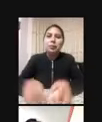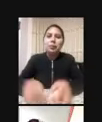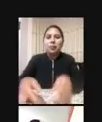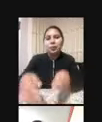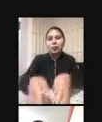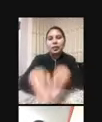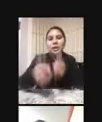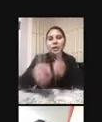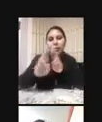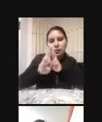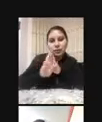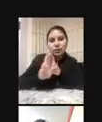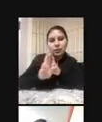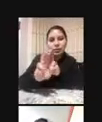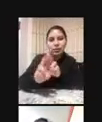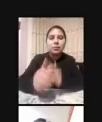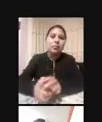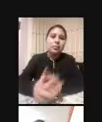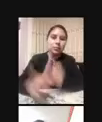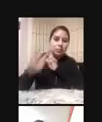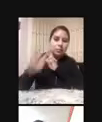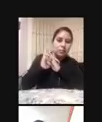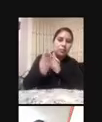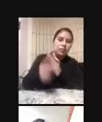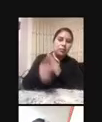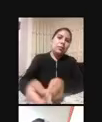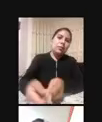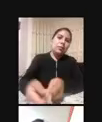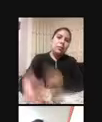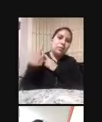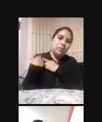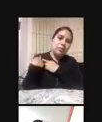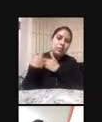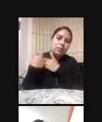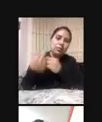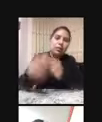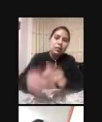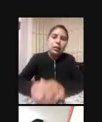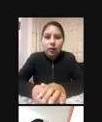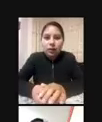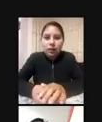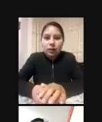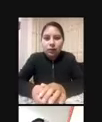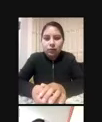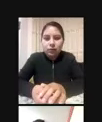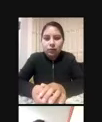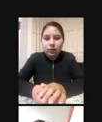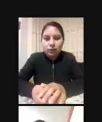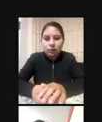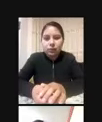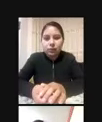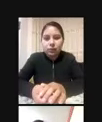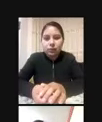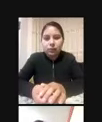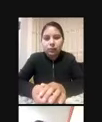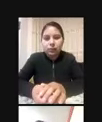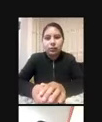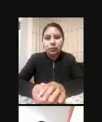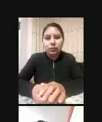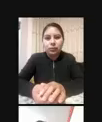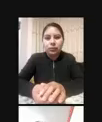responsabilidad. Desde muy pequeñitos tenemos que habituarlos a esto, a los chiquitines, ¿no? También sabemos